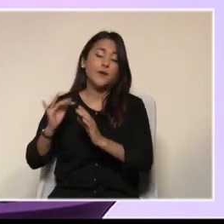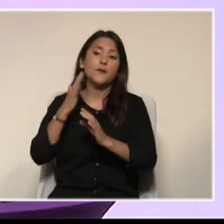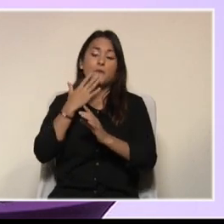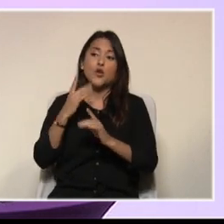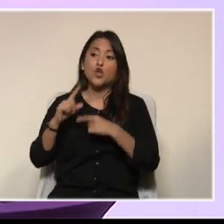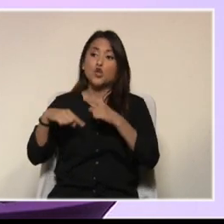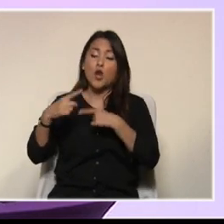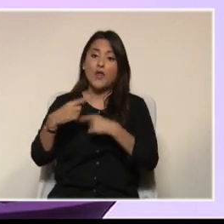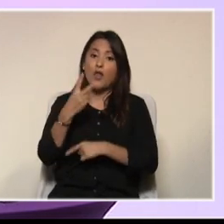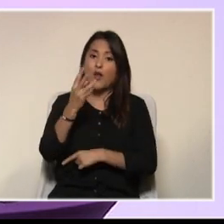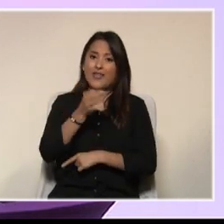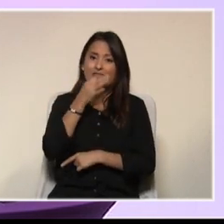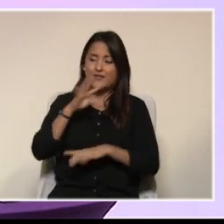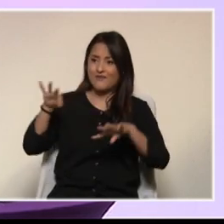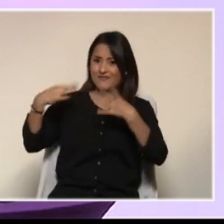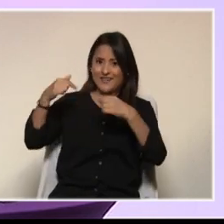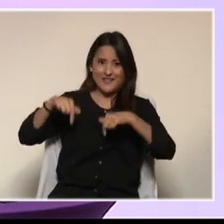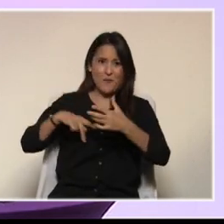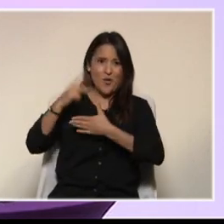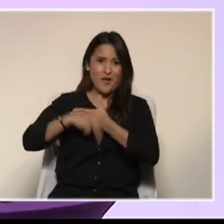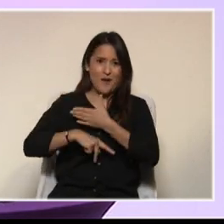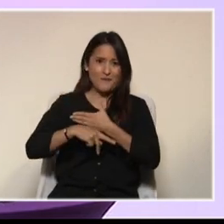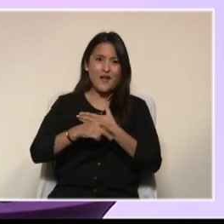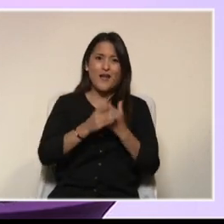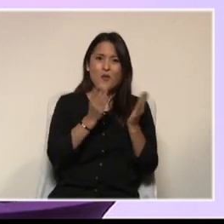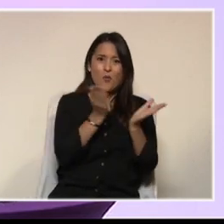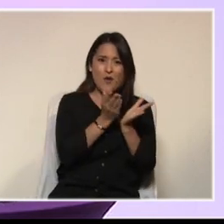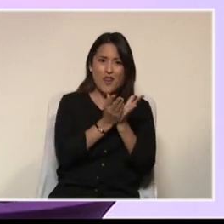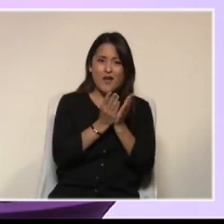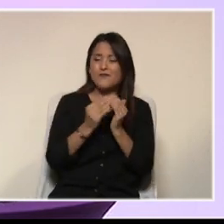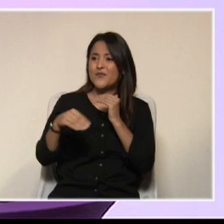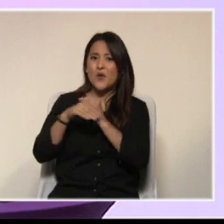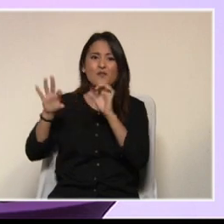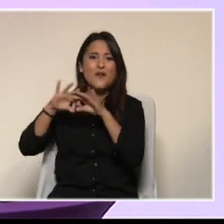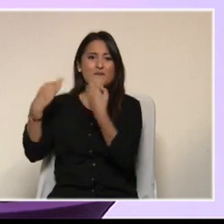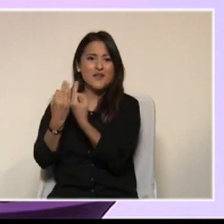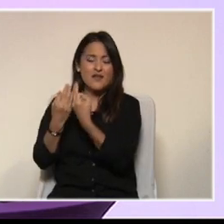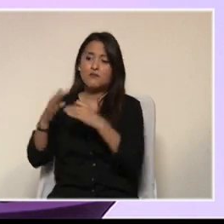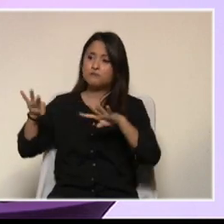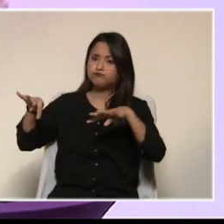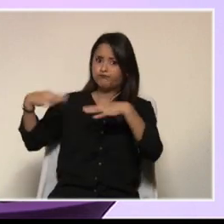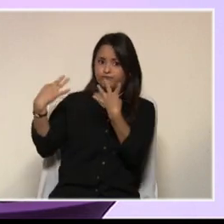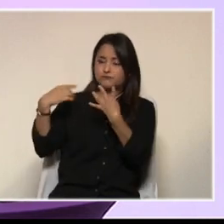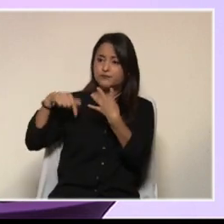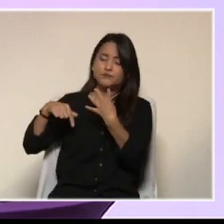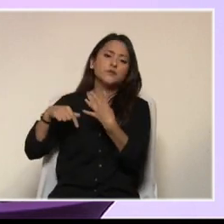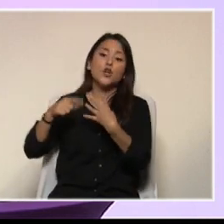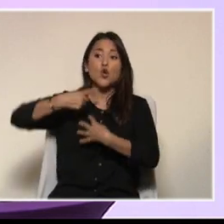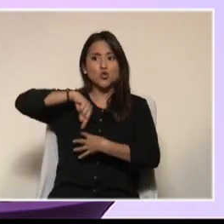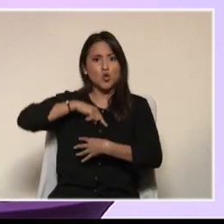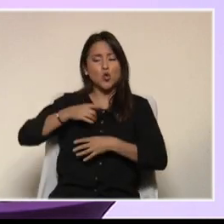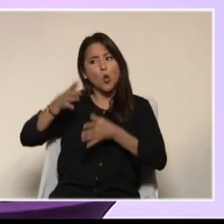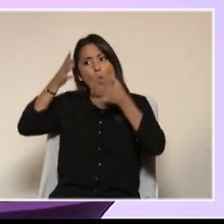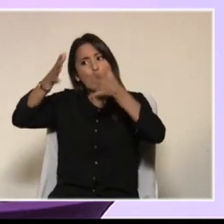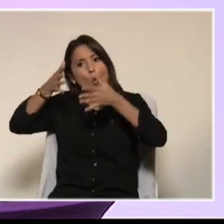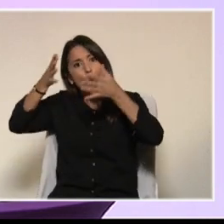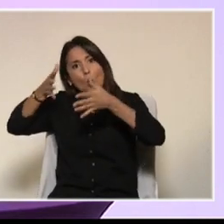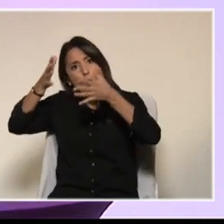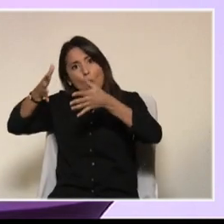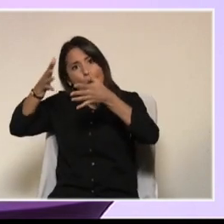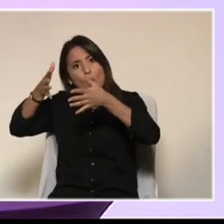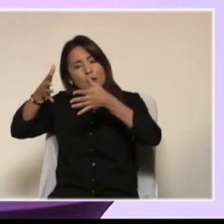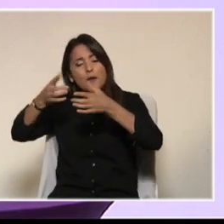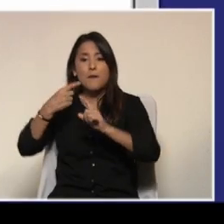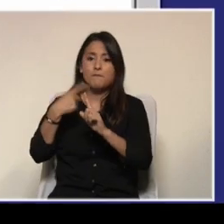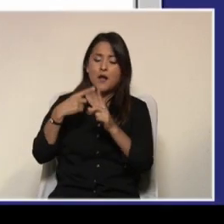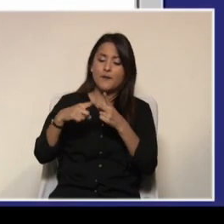todos los días a las 2 de la tarde, que es Cada Familia una Escuela, donde recibirán todas las orientaciones pertinentes, hasta